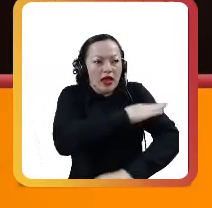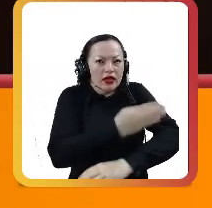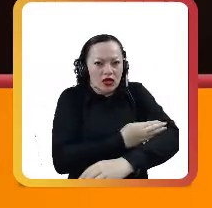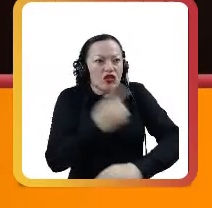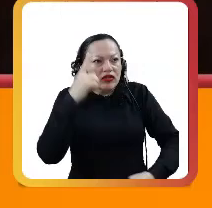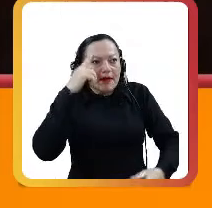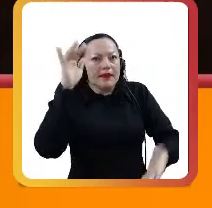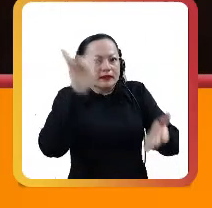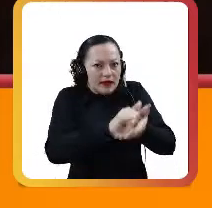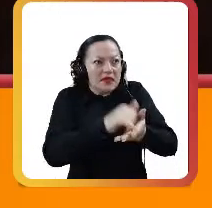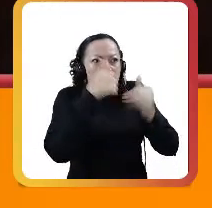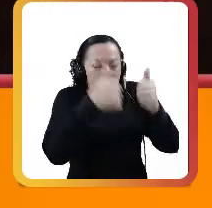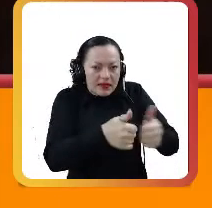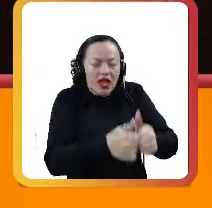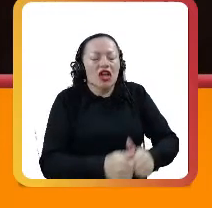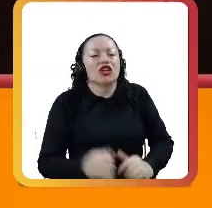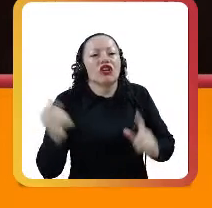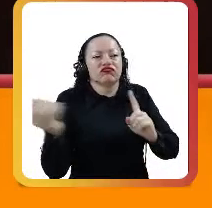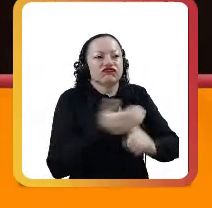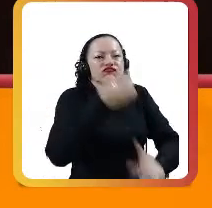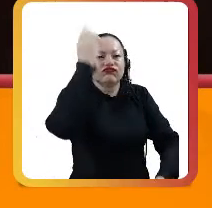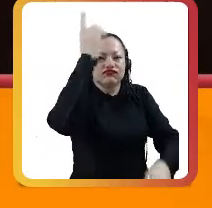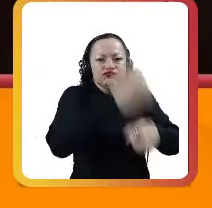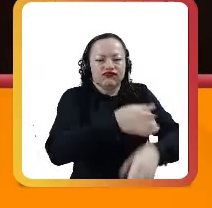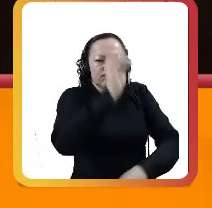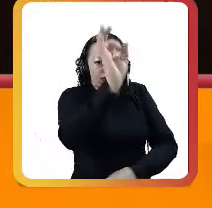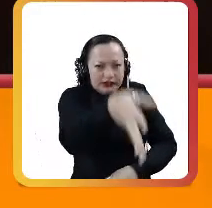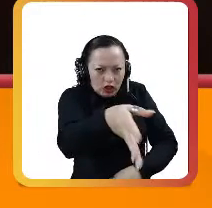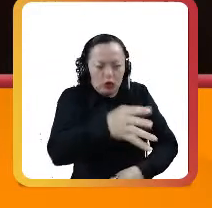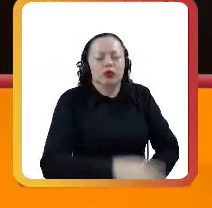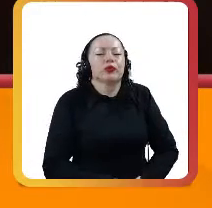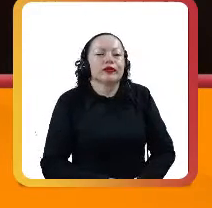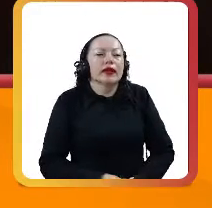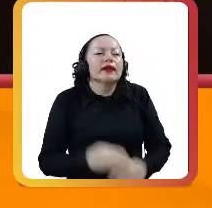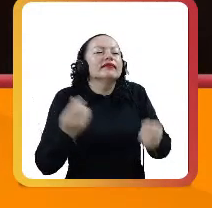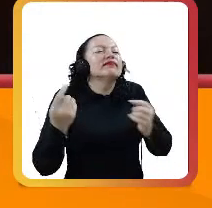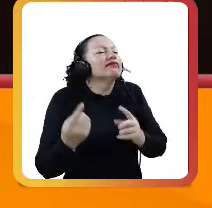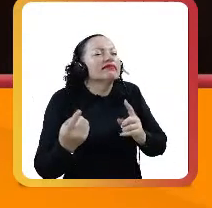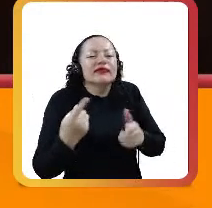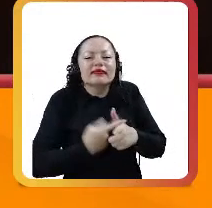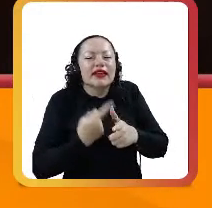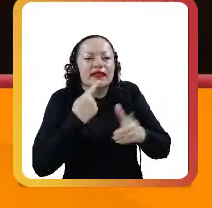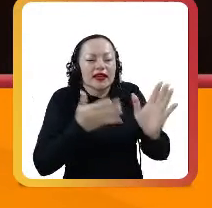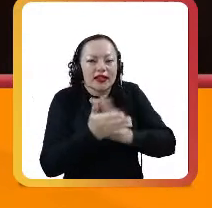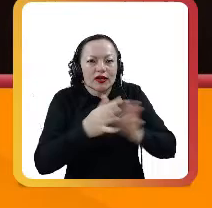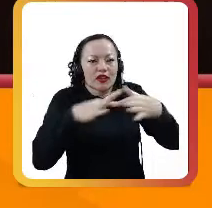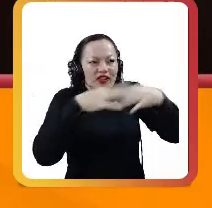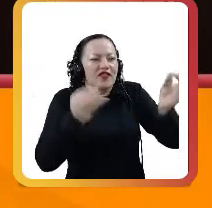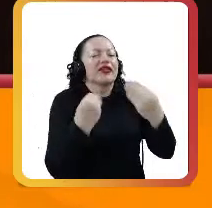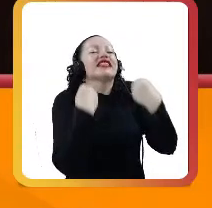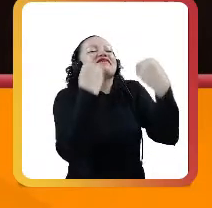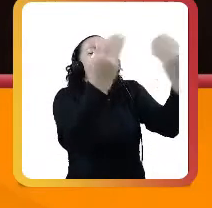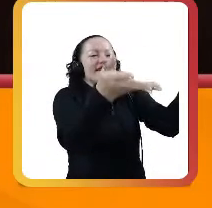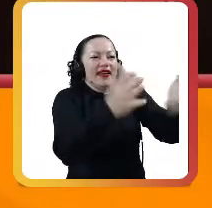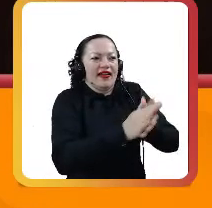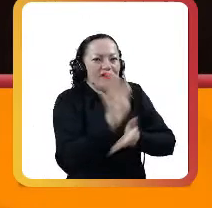eres capaz de conseguir. ¡Qué Entonces, bien! Ahí les dejo la frasecita.